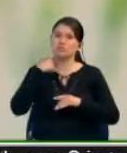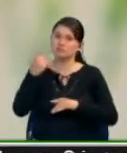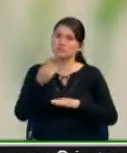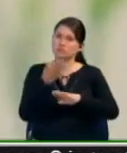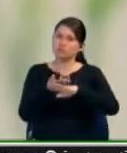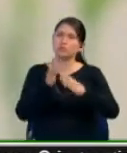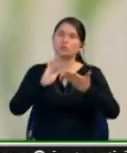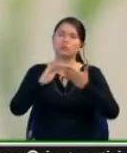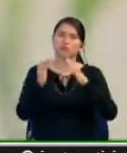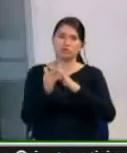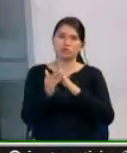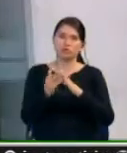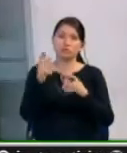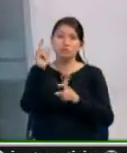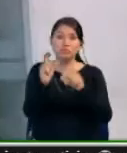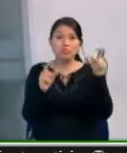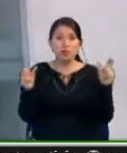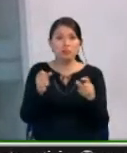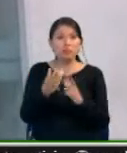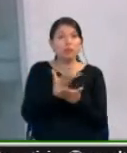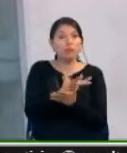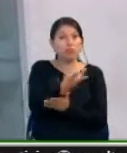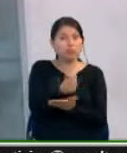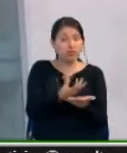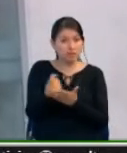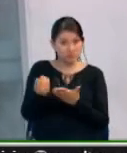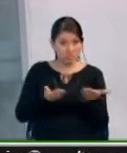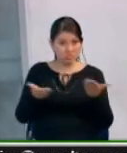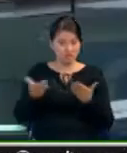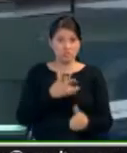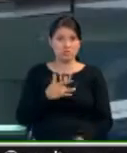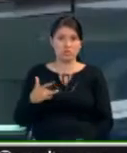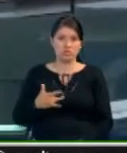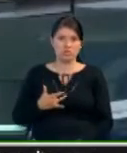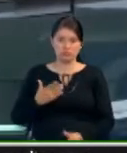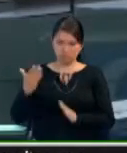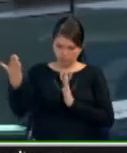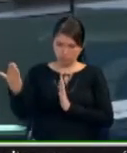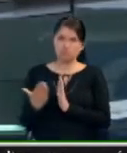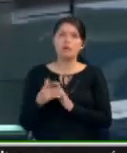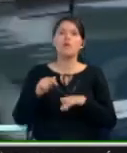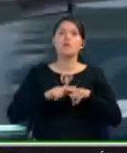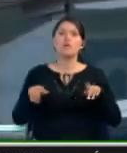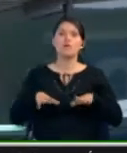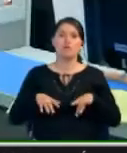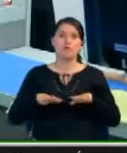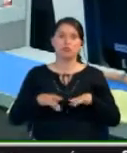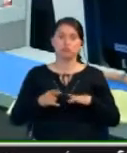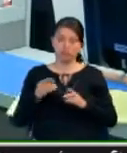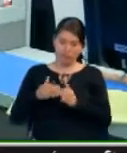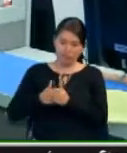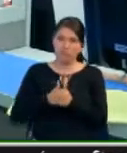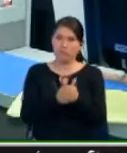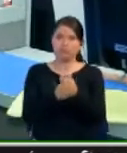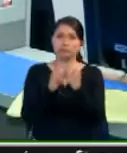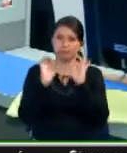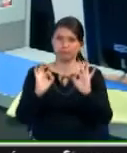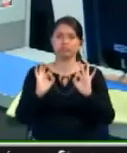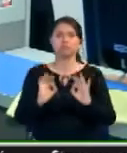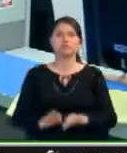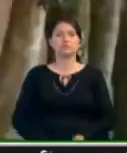a la comunidad para que las personas vulneradas en su servicio de salud se acerquen a las oficinas para orientarlos